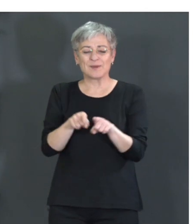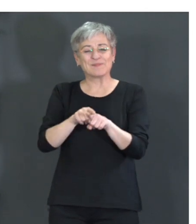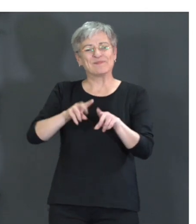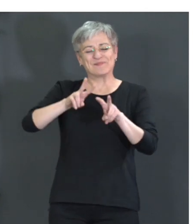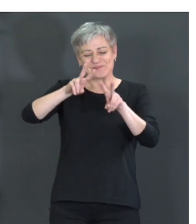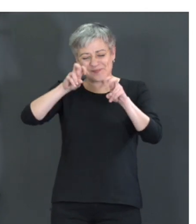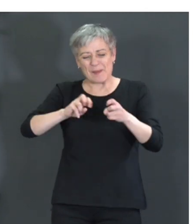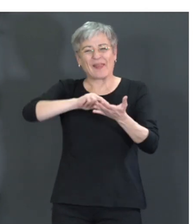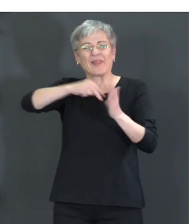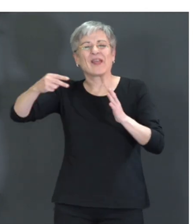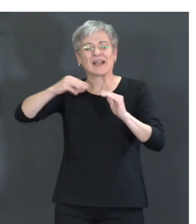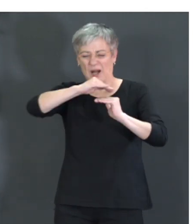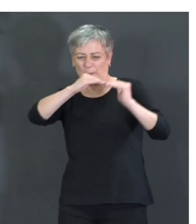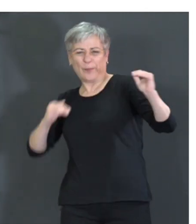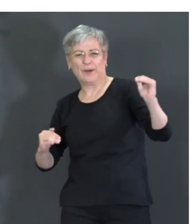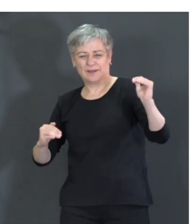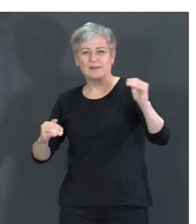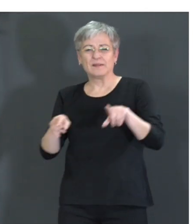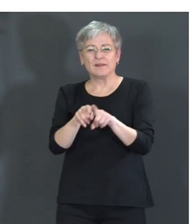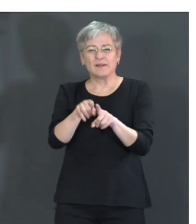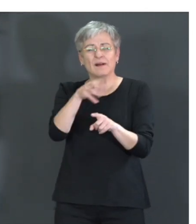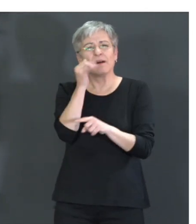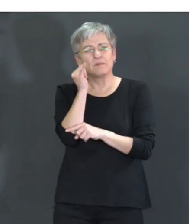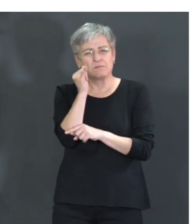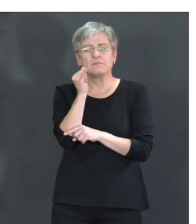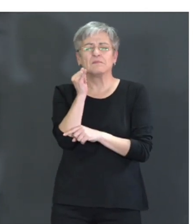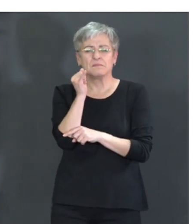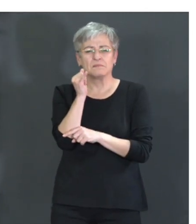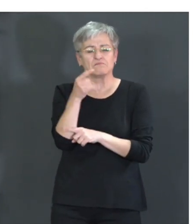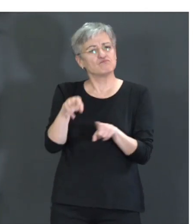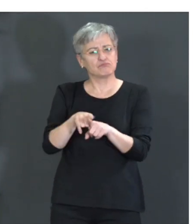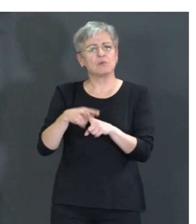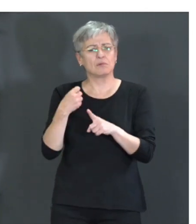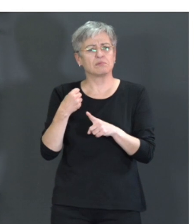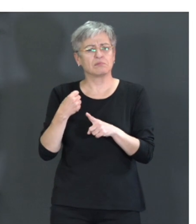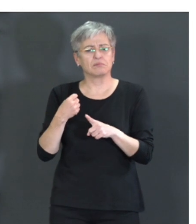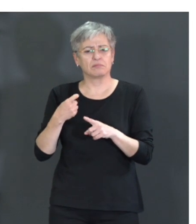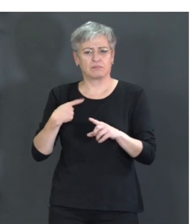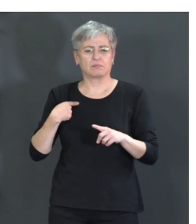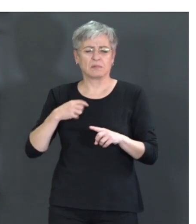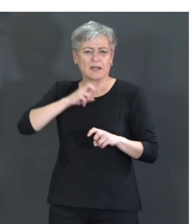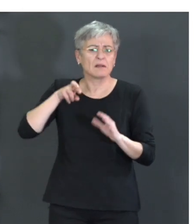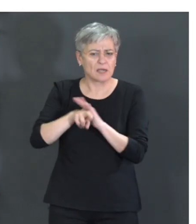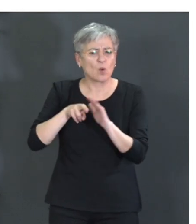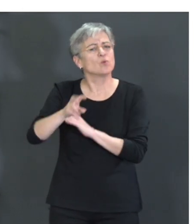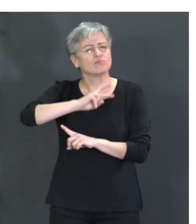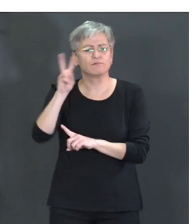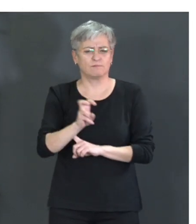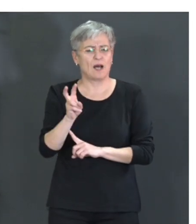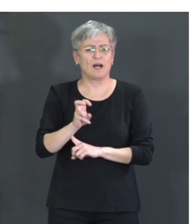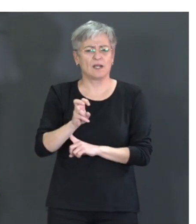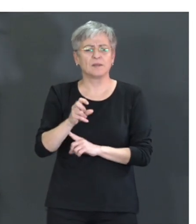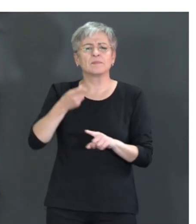digital pues es un elemento que tiene muchísimo potencial. Vimos también que es un tipo